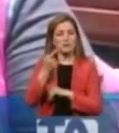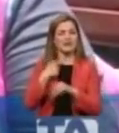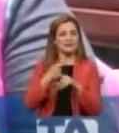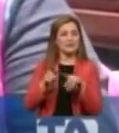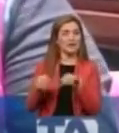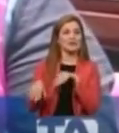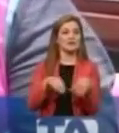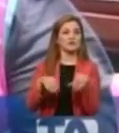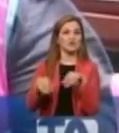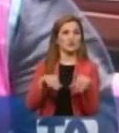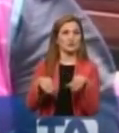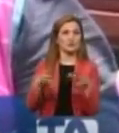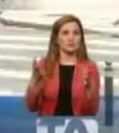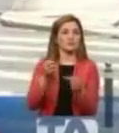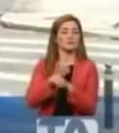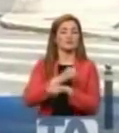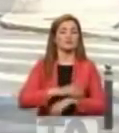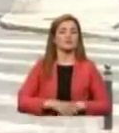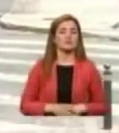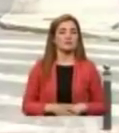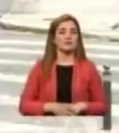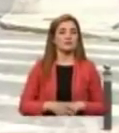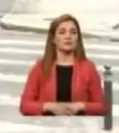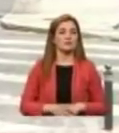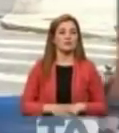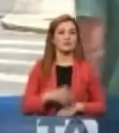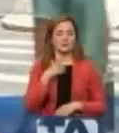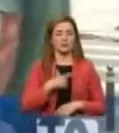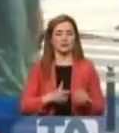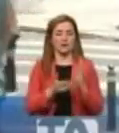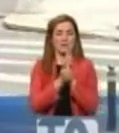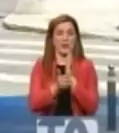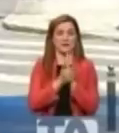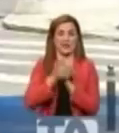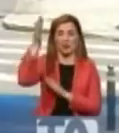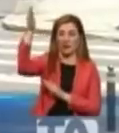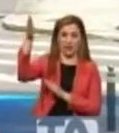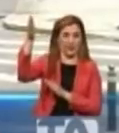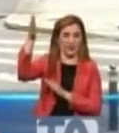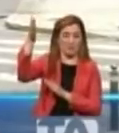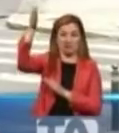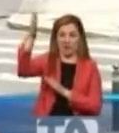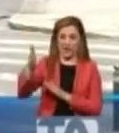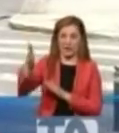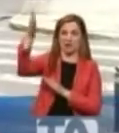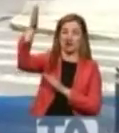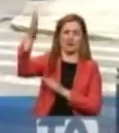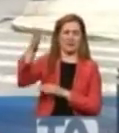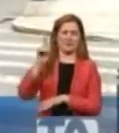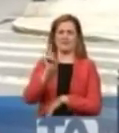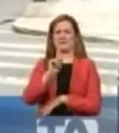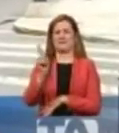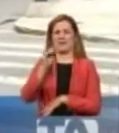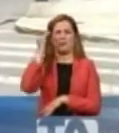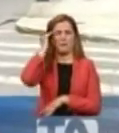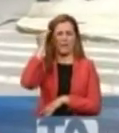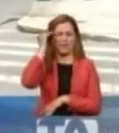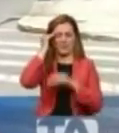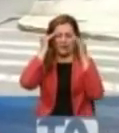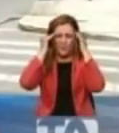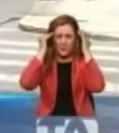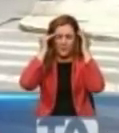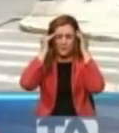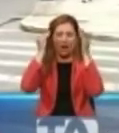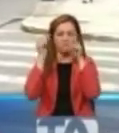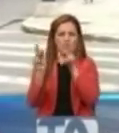otras actividades para que estamos hechas, ¿no? La capacidad no está en la estatura, la capacidad está en la mente,